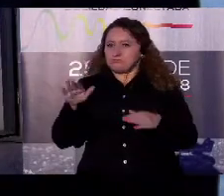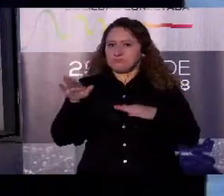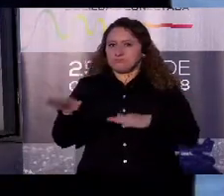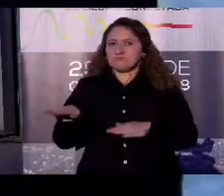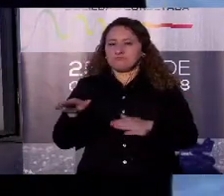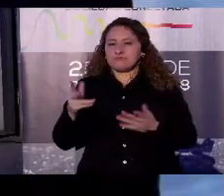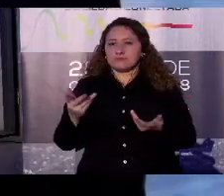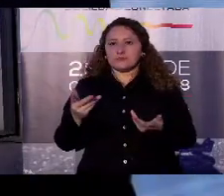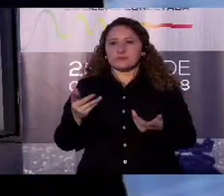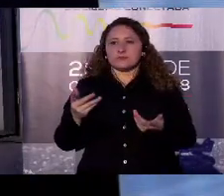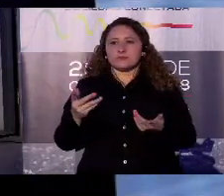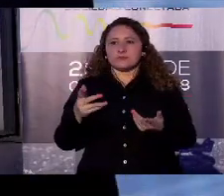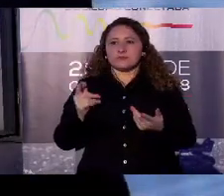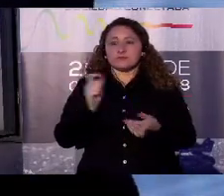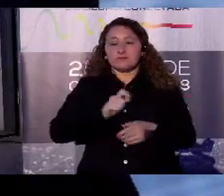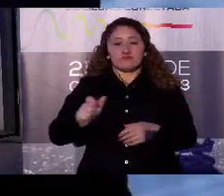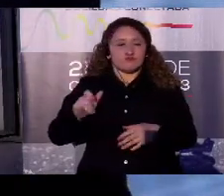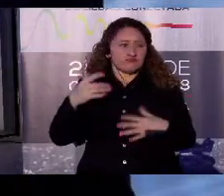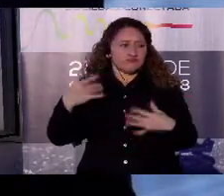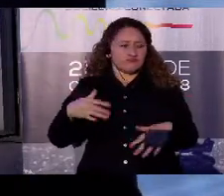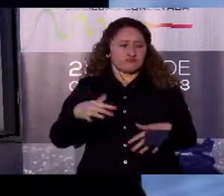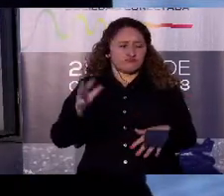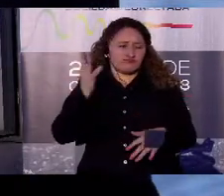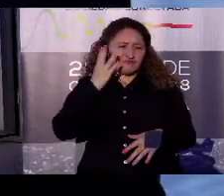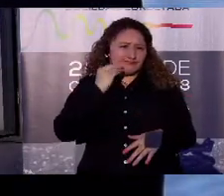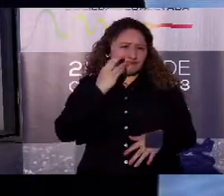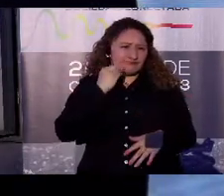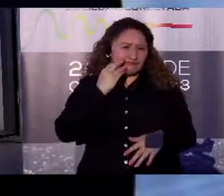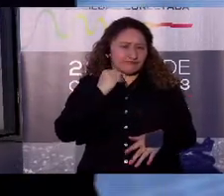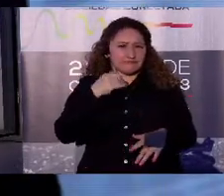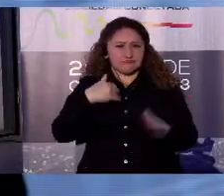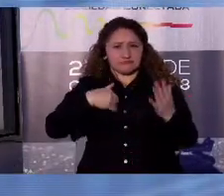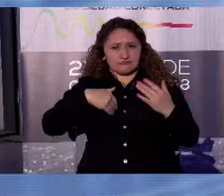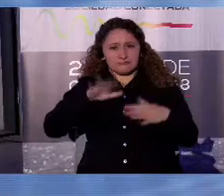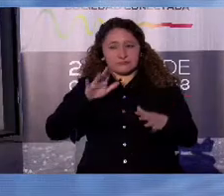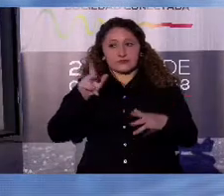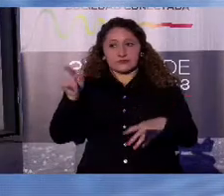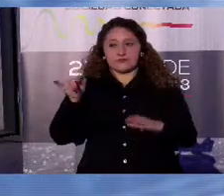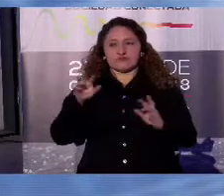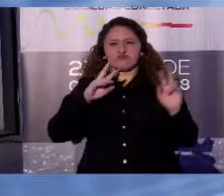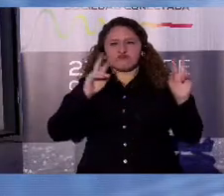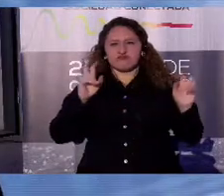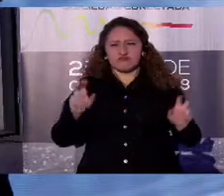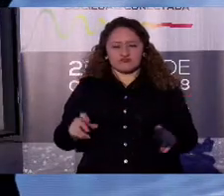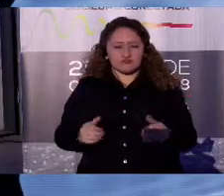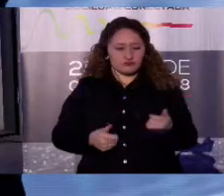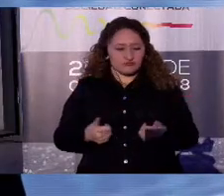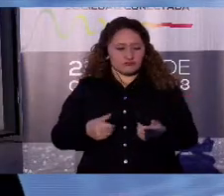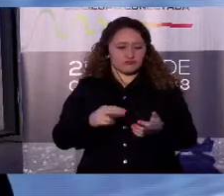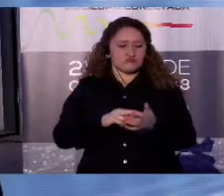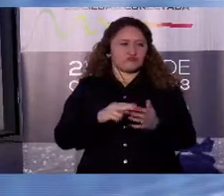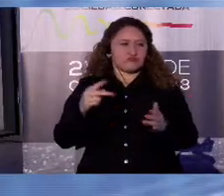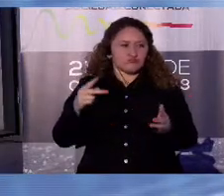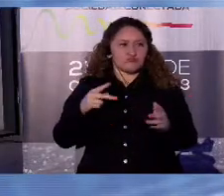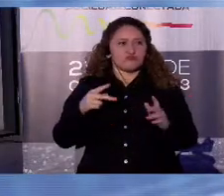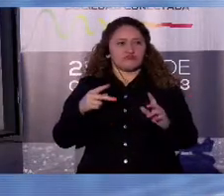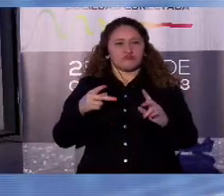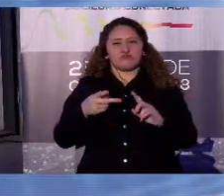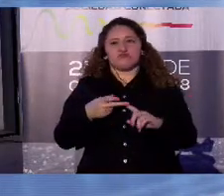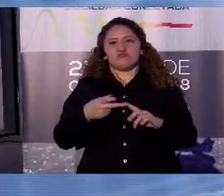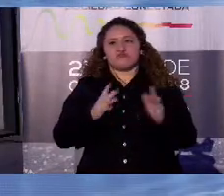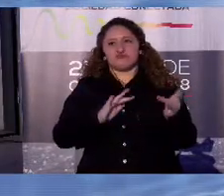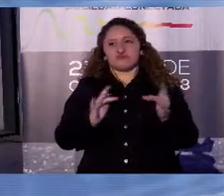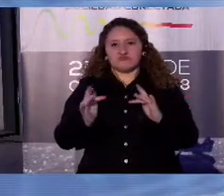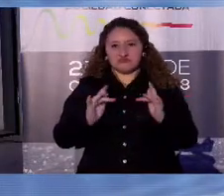representantes son personas que tienen una amplísima experiencia en los temas relacionados con tecnología, las redes de